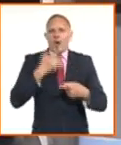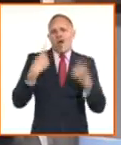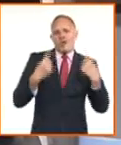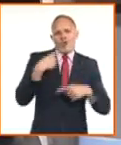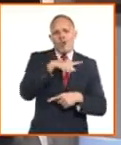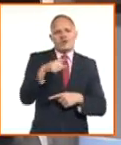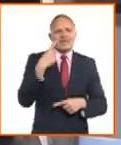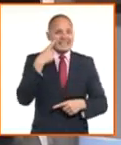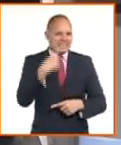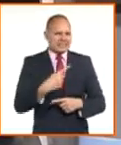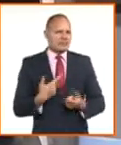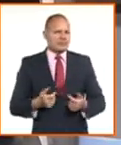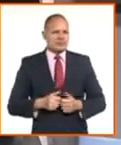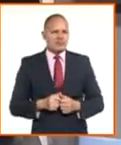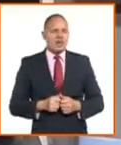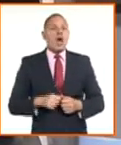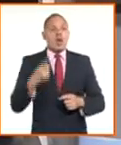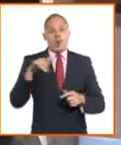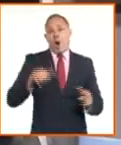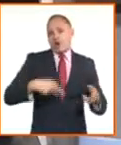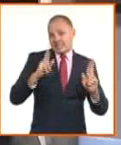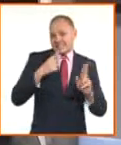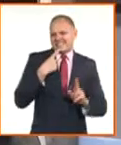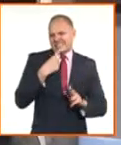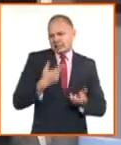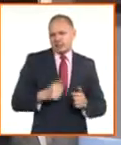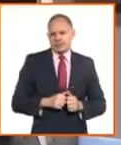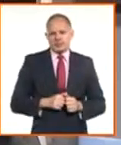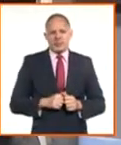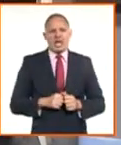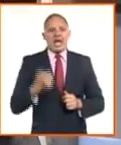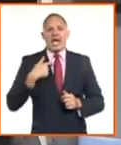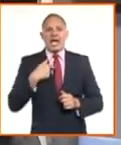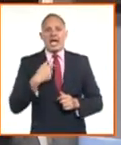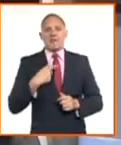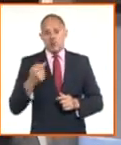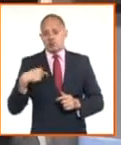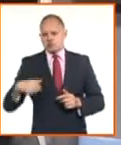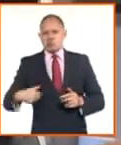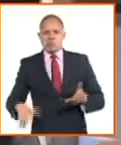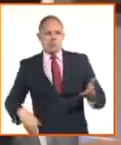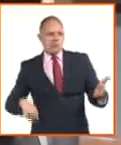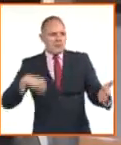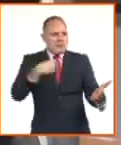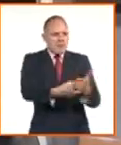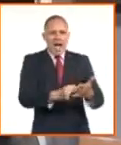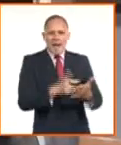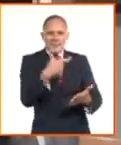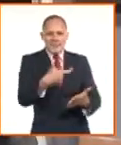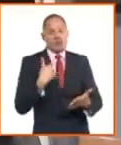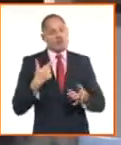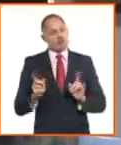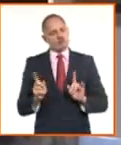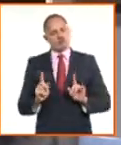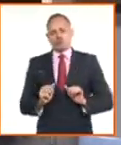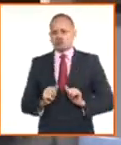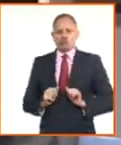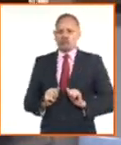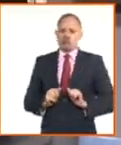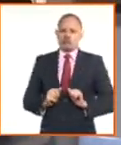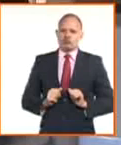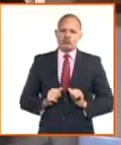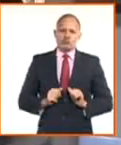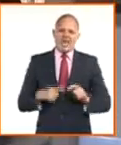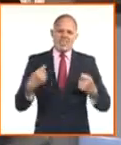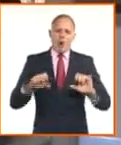sea, la moneda nacional es una moneda de curso legal en el país. Es la moneda nuestra, es la moneda de curso legal en el país. Es verdad que tenemos distorsiones, es verdad por el tipo de cambio. Vamos a